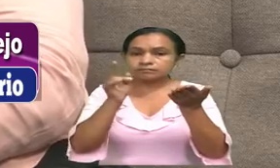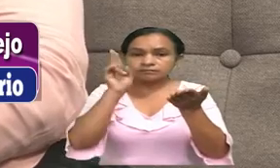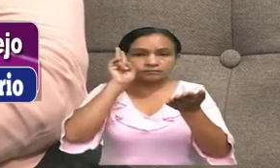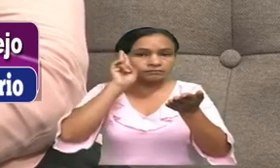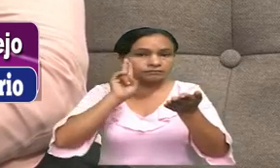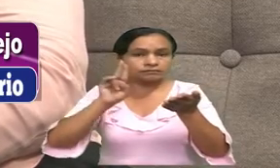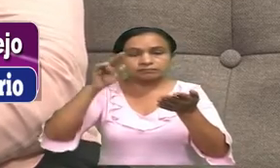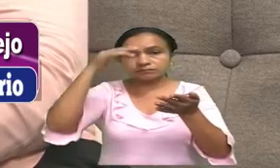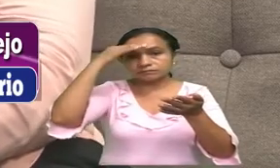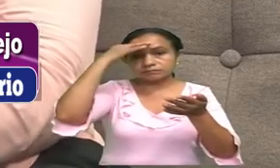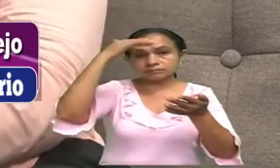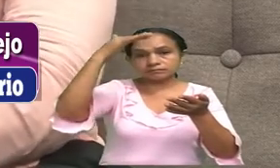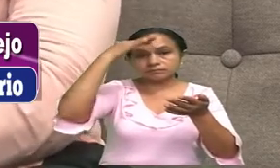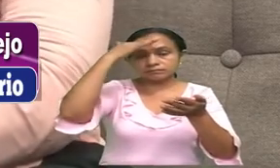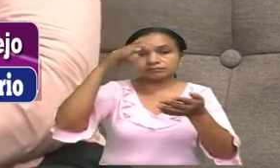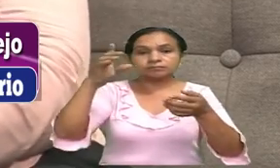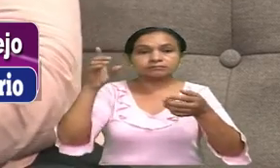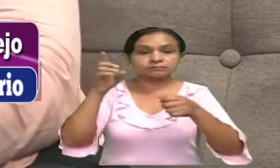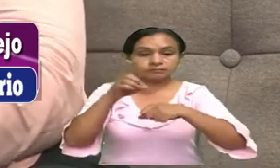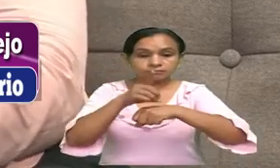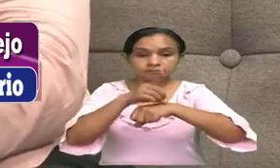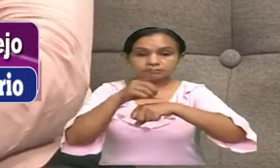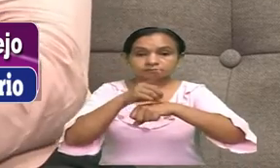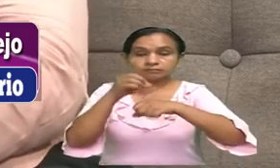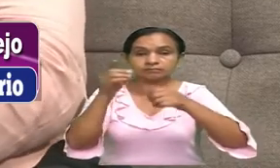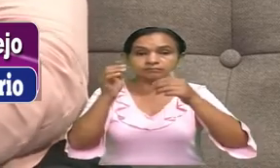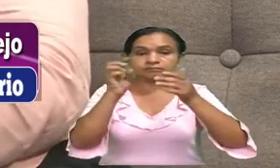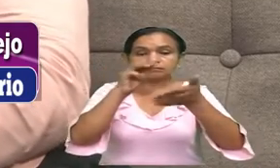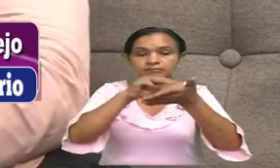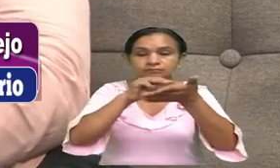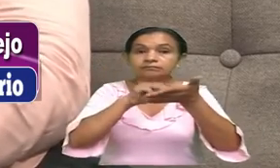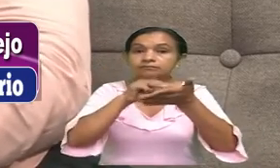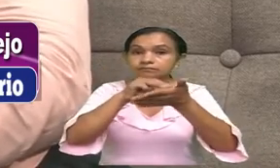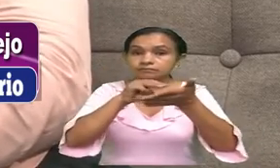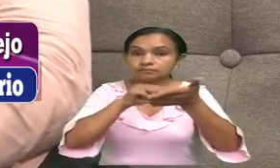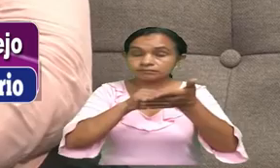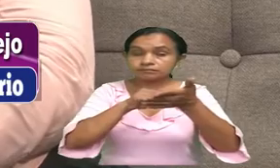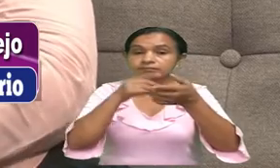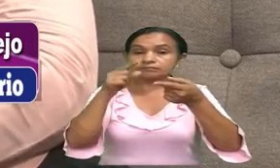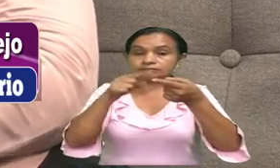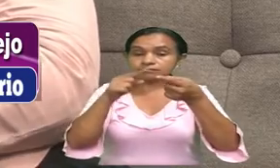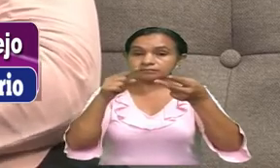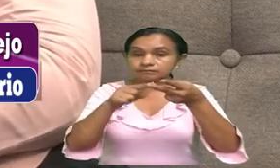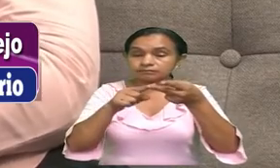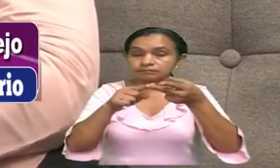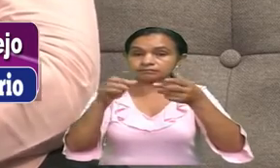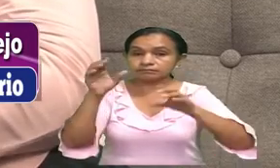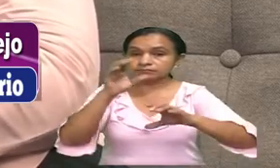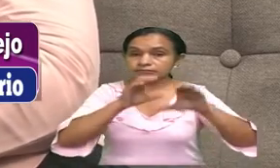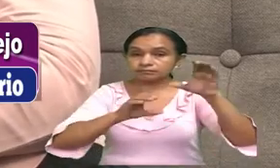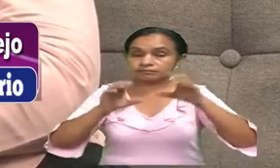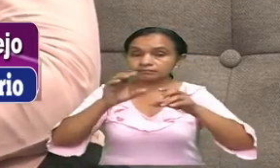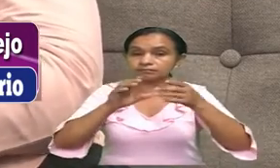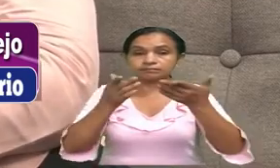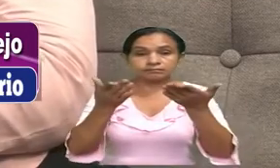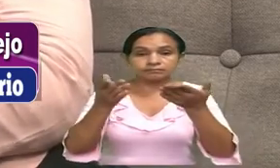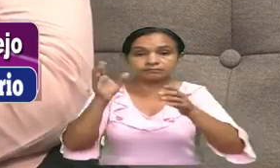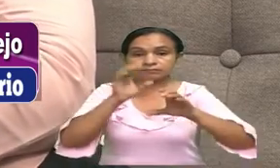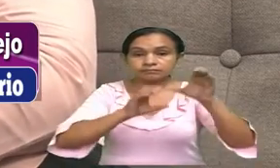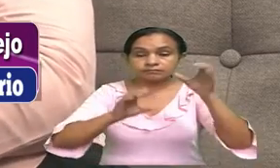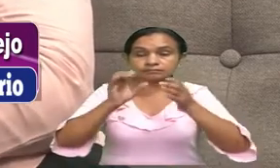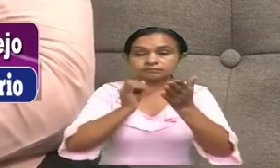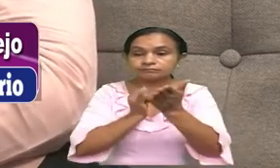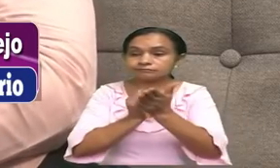universidades mexicanas un doctorado en matemática, un doctorado en ciencia